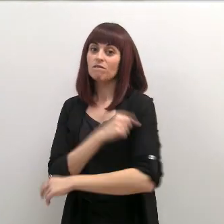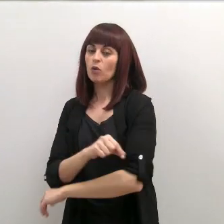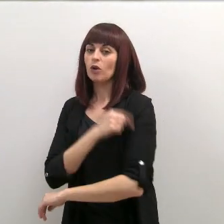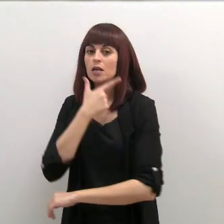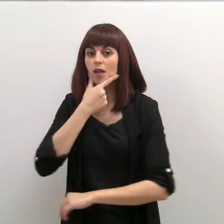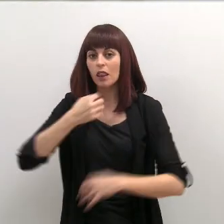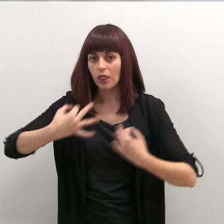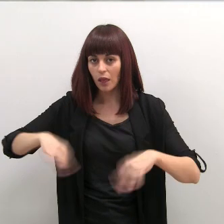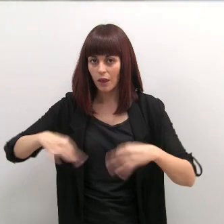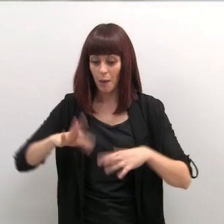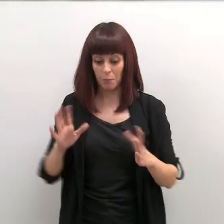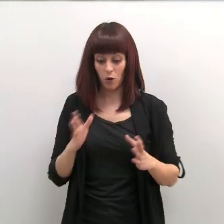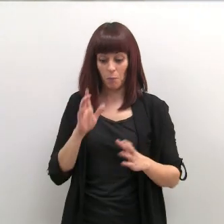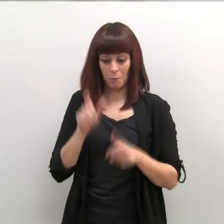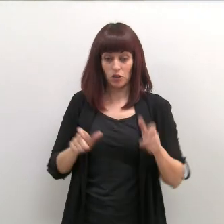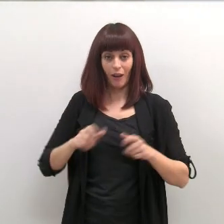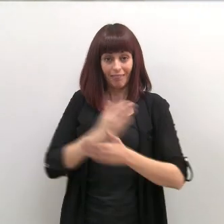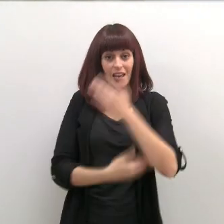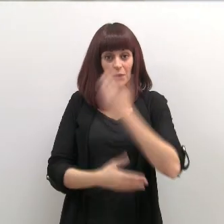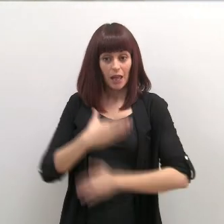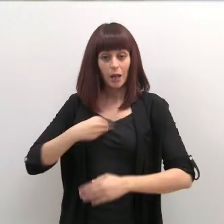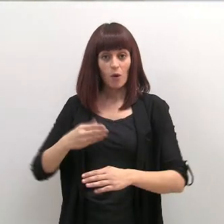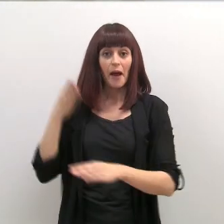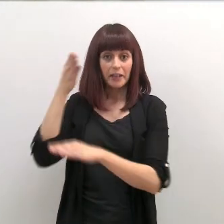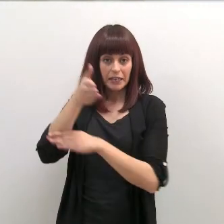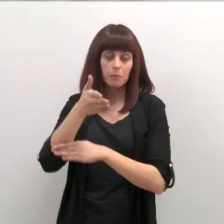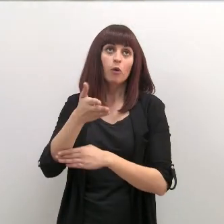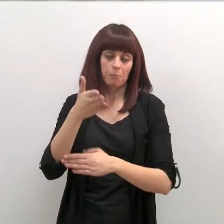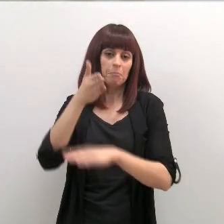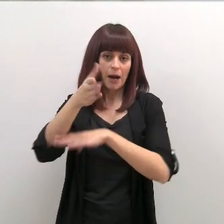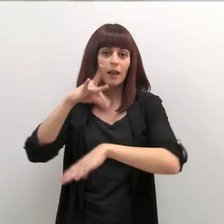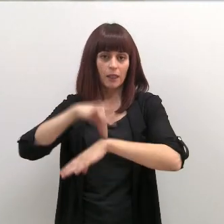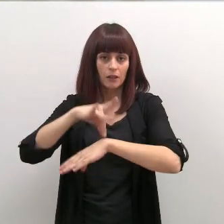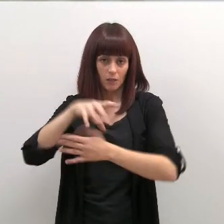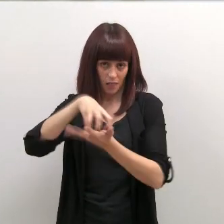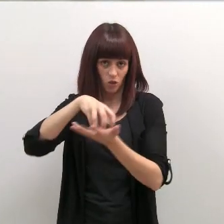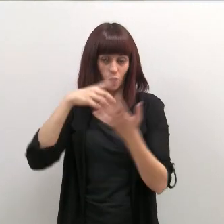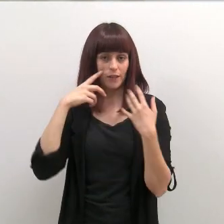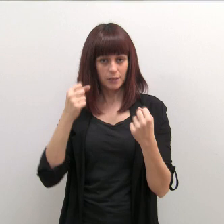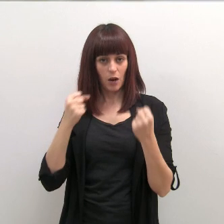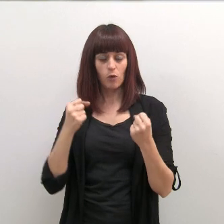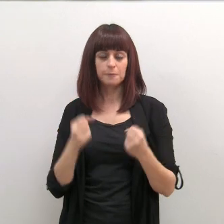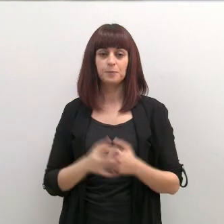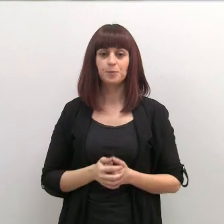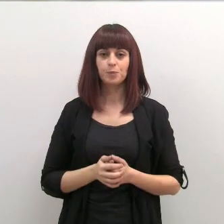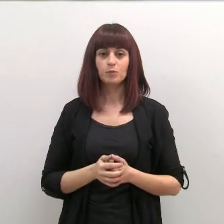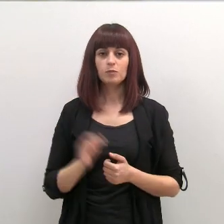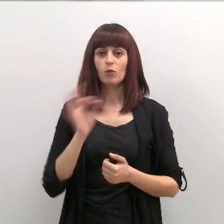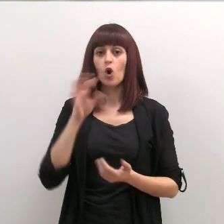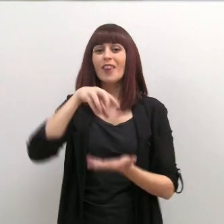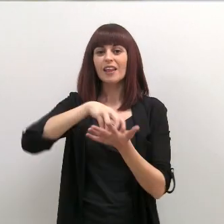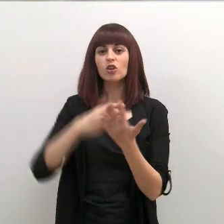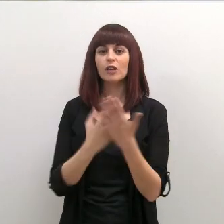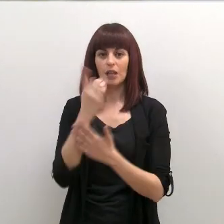puedan acudir se va a hacer a través de centros de salud y a través de, en un momento determinado, también centros de